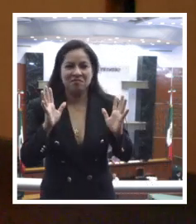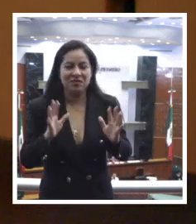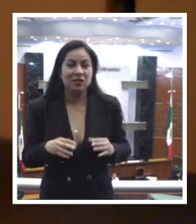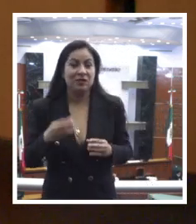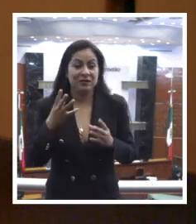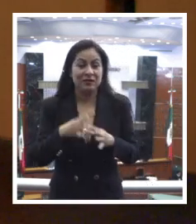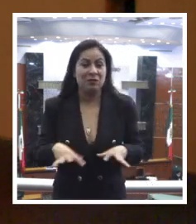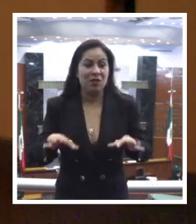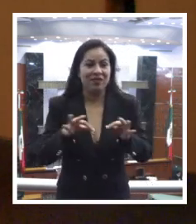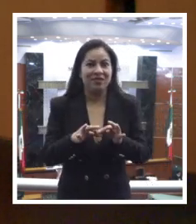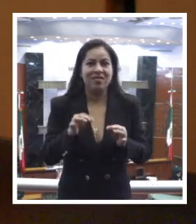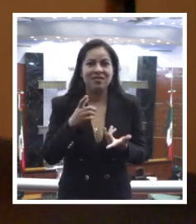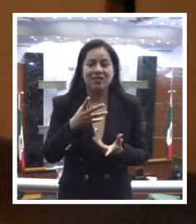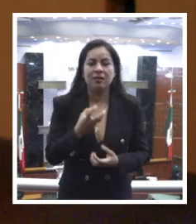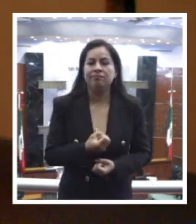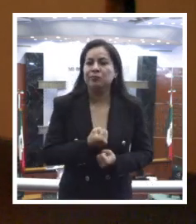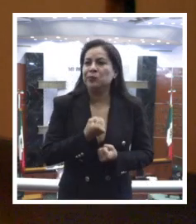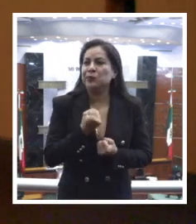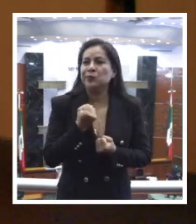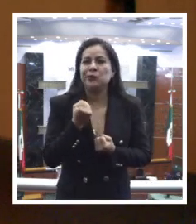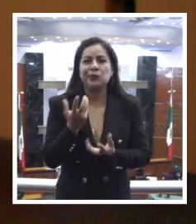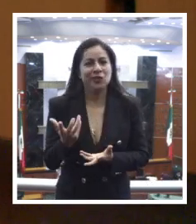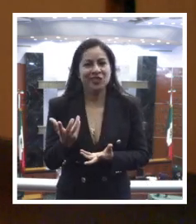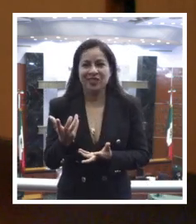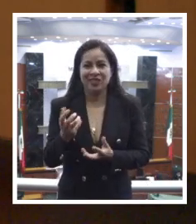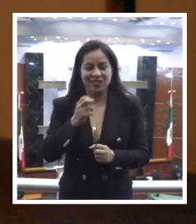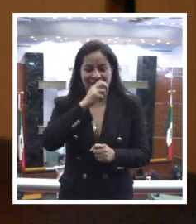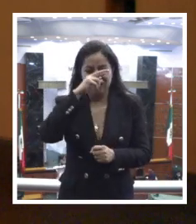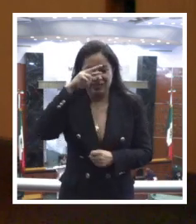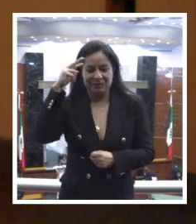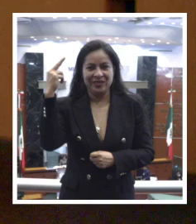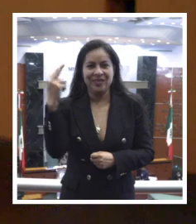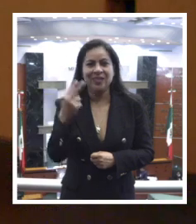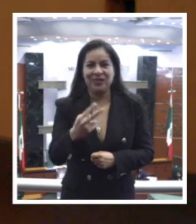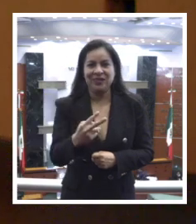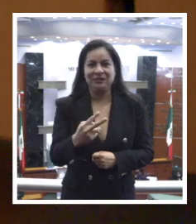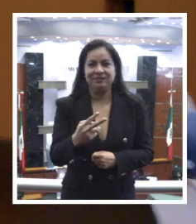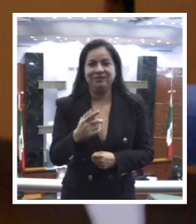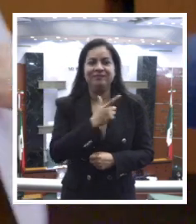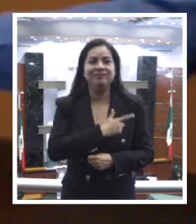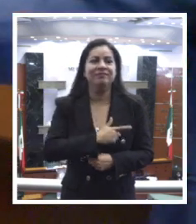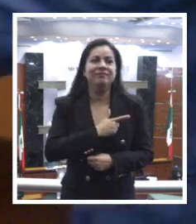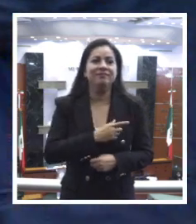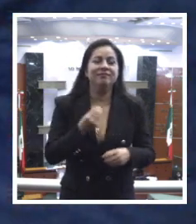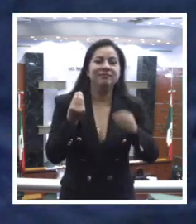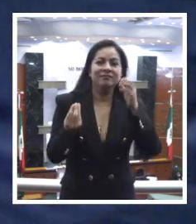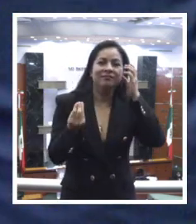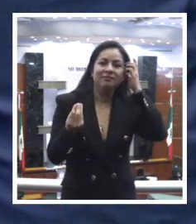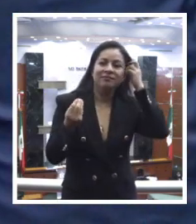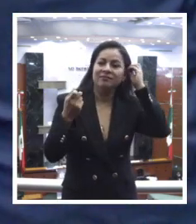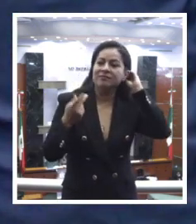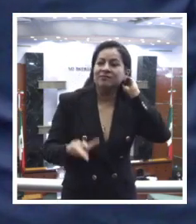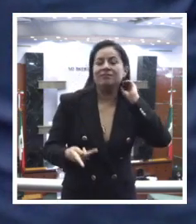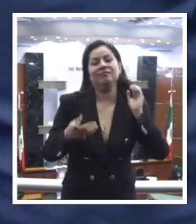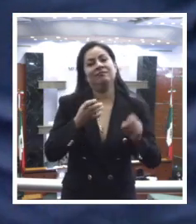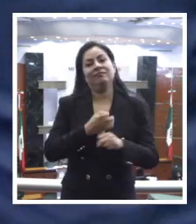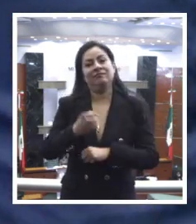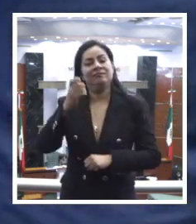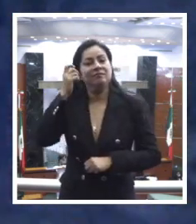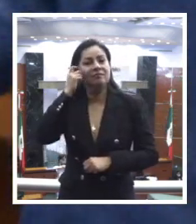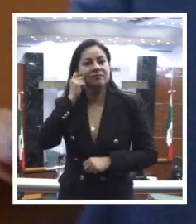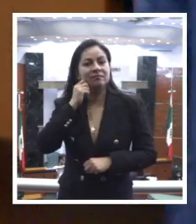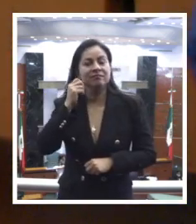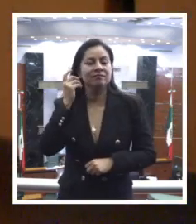muy importante de las poesías patrióticas de México. Pues con gran gusto de distribuirlo aquí en el Congreso del Estado de Guerrero como